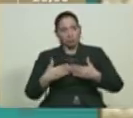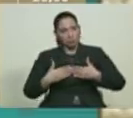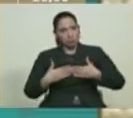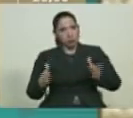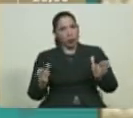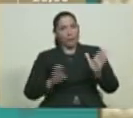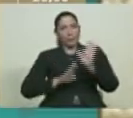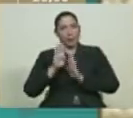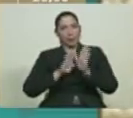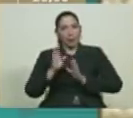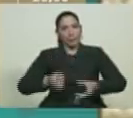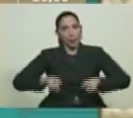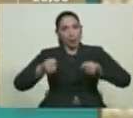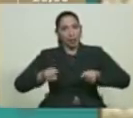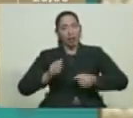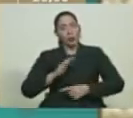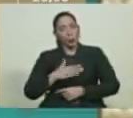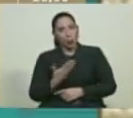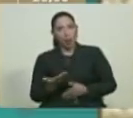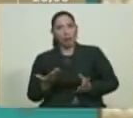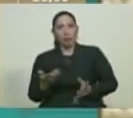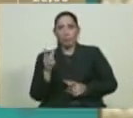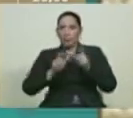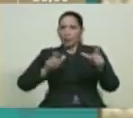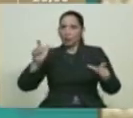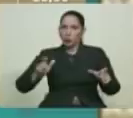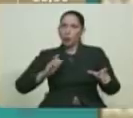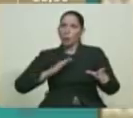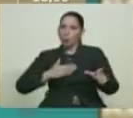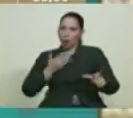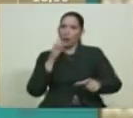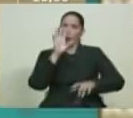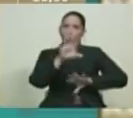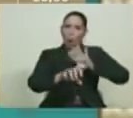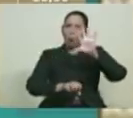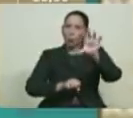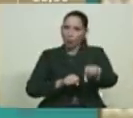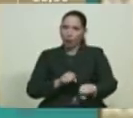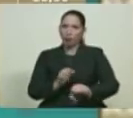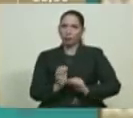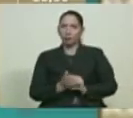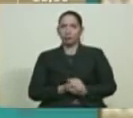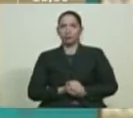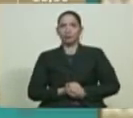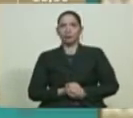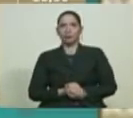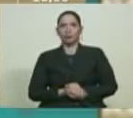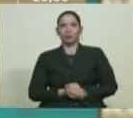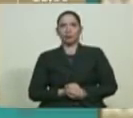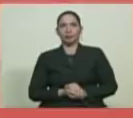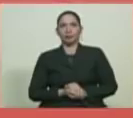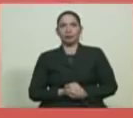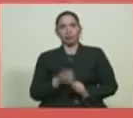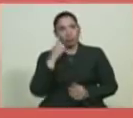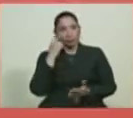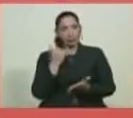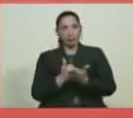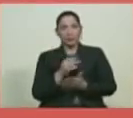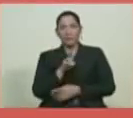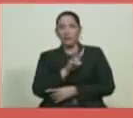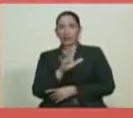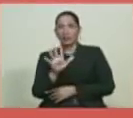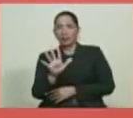en el mercado, también permitan que las personas puedan ir a comprar estos productos. Fíjense que estos 25